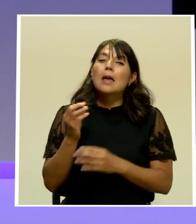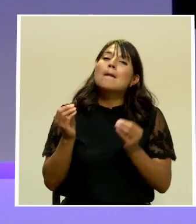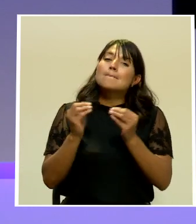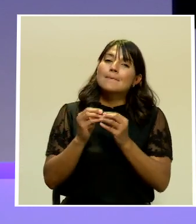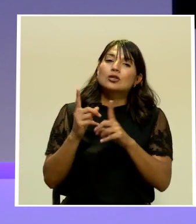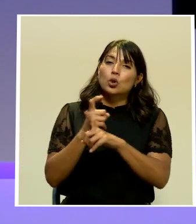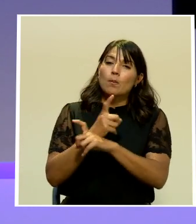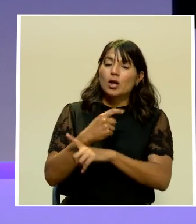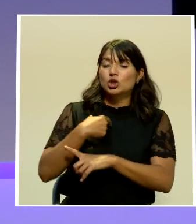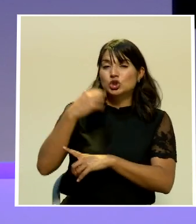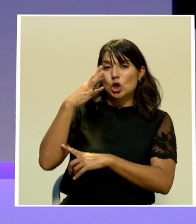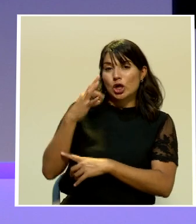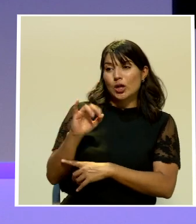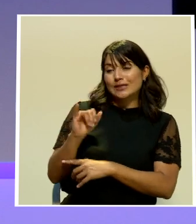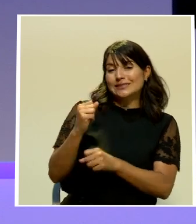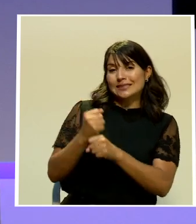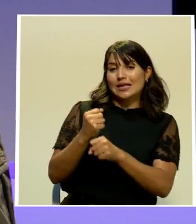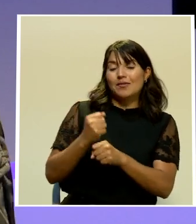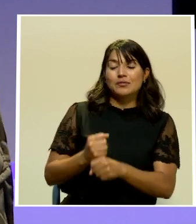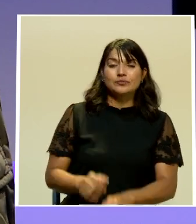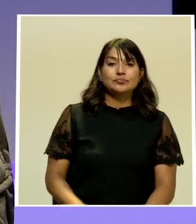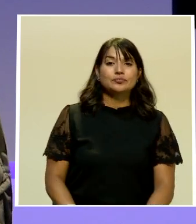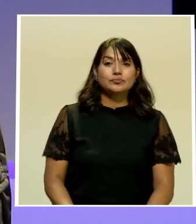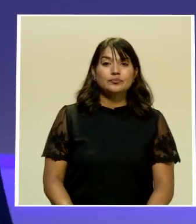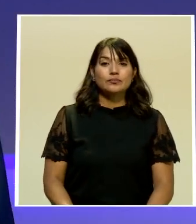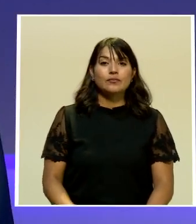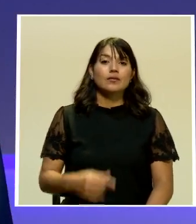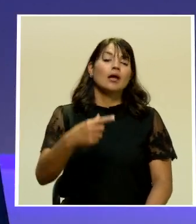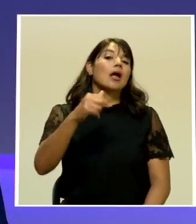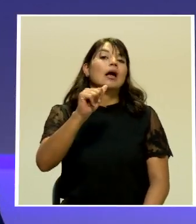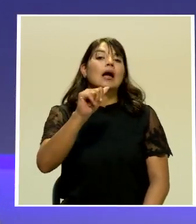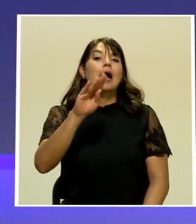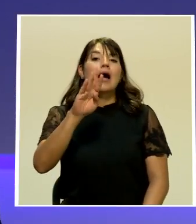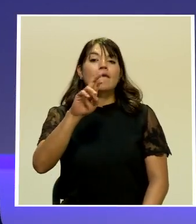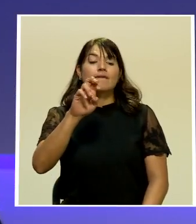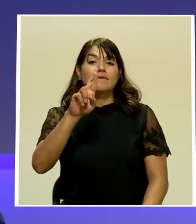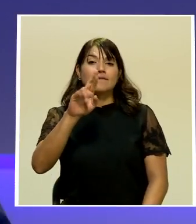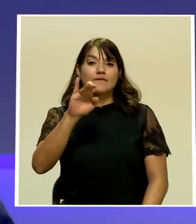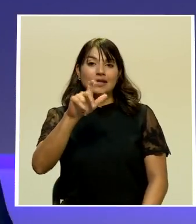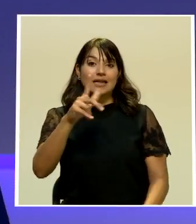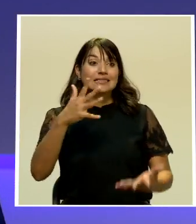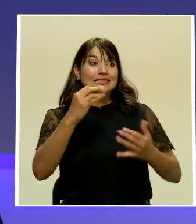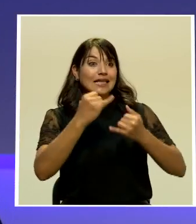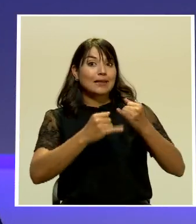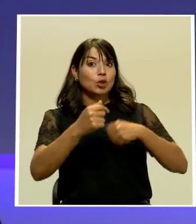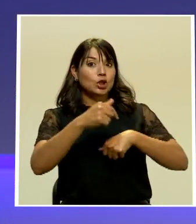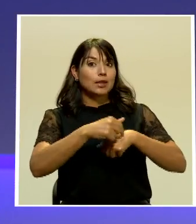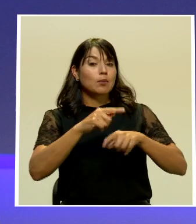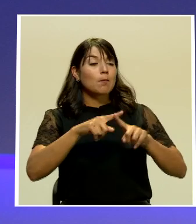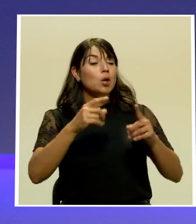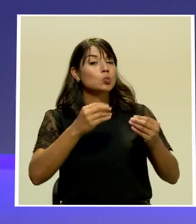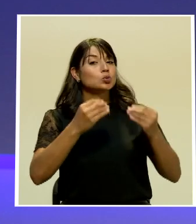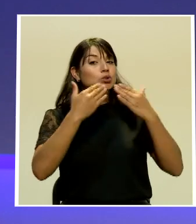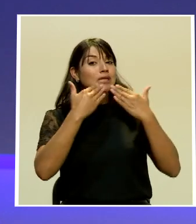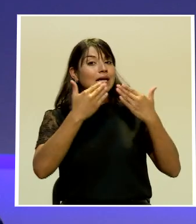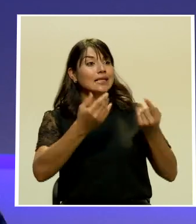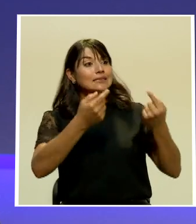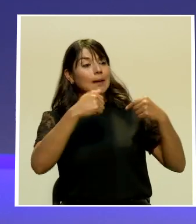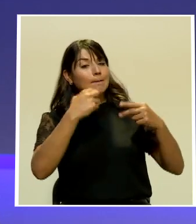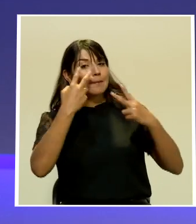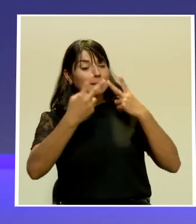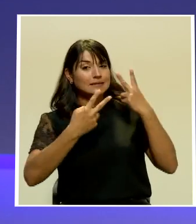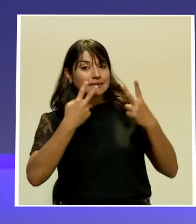complejo, creo yo, este trabajo de lo que uno cree. Gabriel, se nos acabó el tiempo, pero yo te agradezco muchísimo la